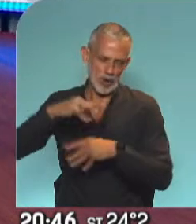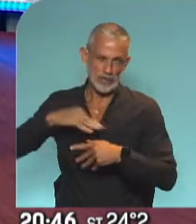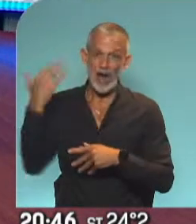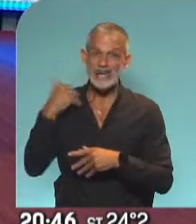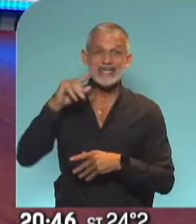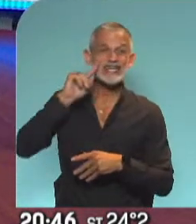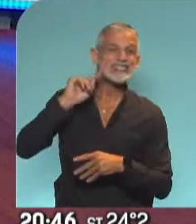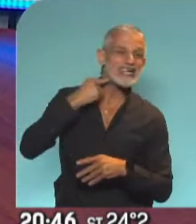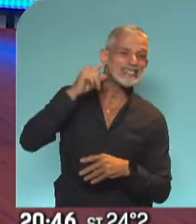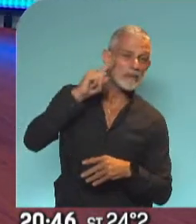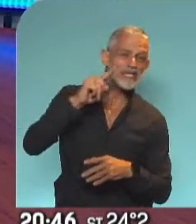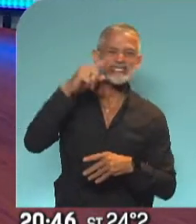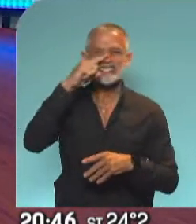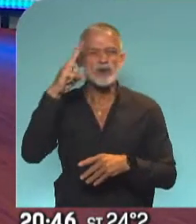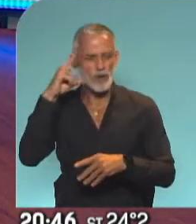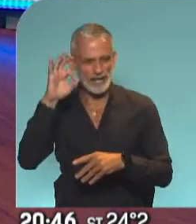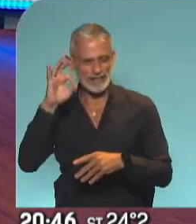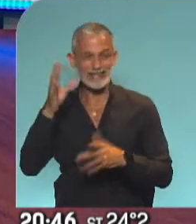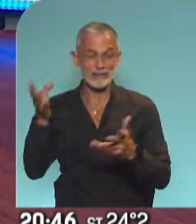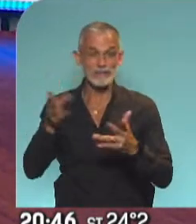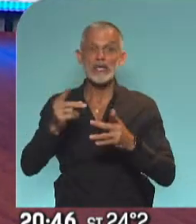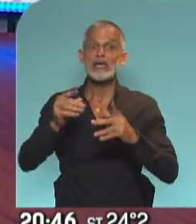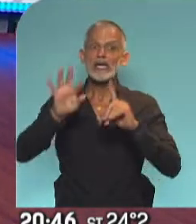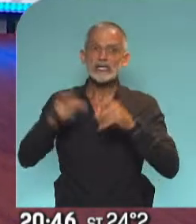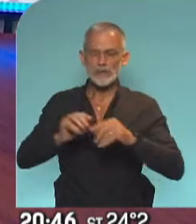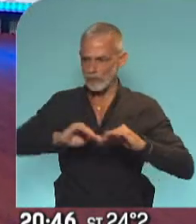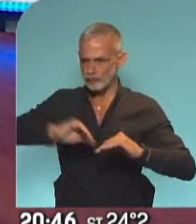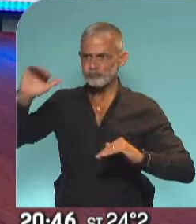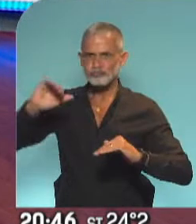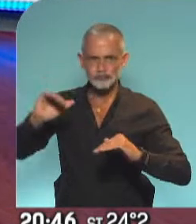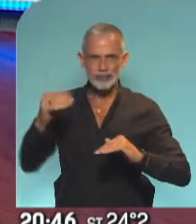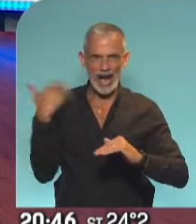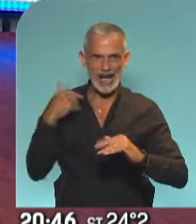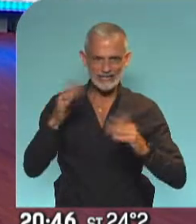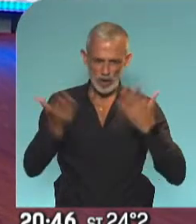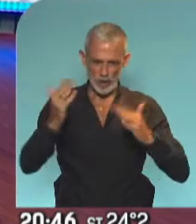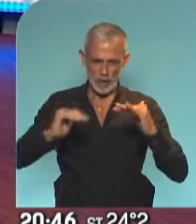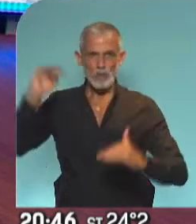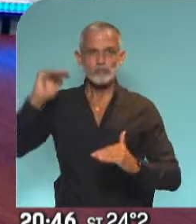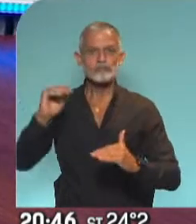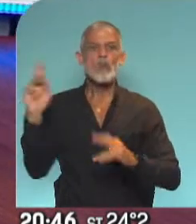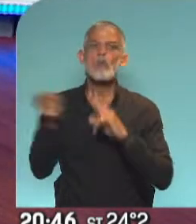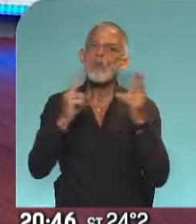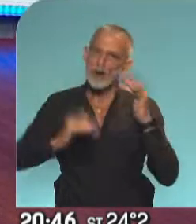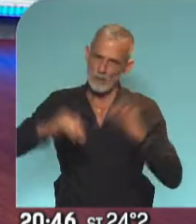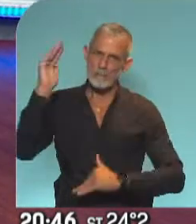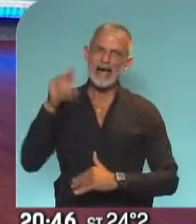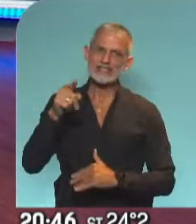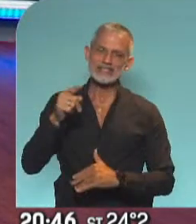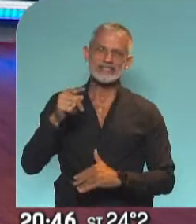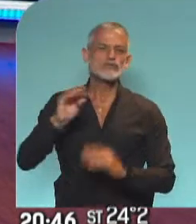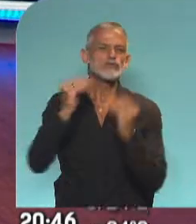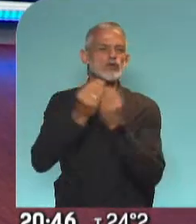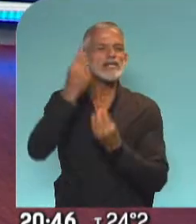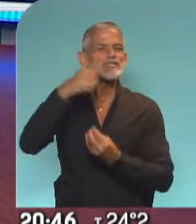eran 13.790. Por otra parte, subió en relación a lo que fue ayer el número de fallecidos, lamentablemente. Estamos hablando